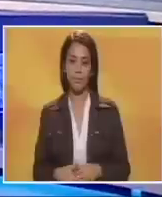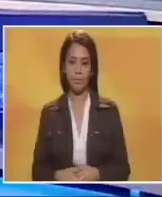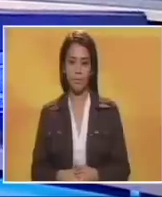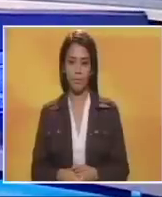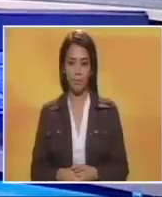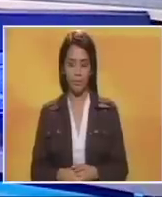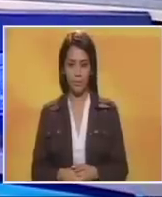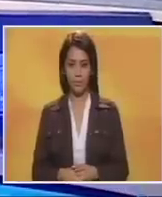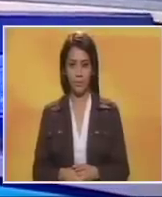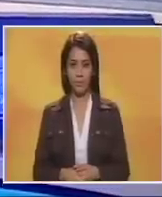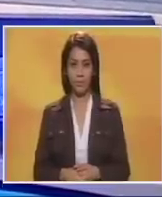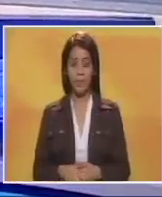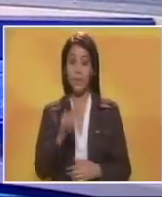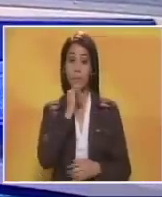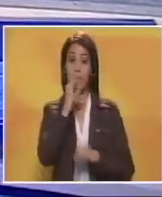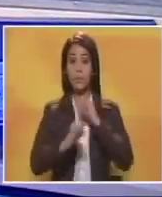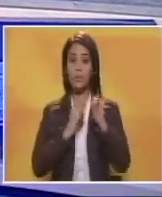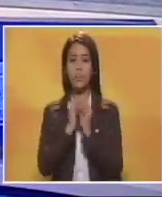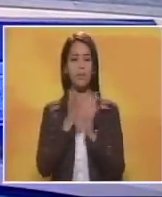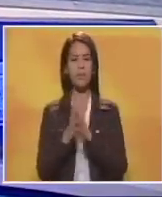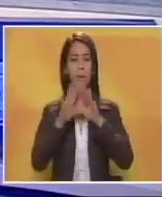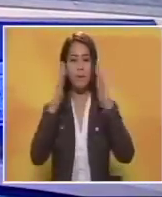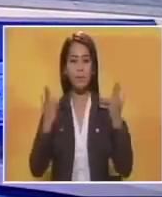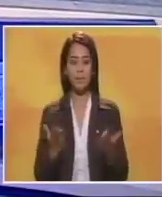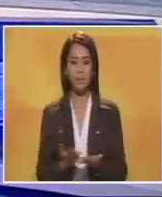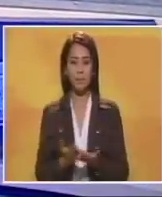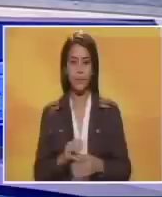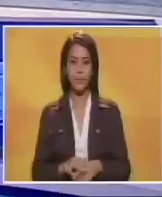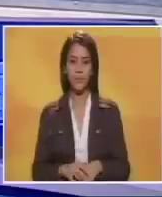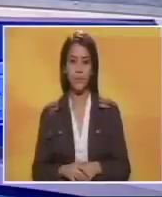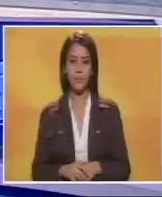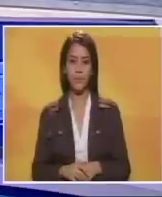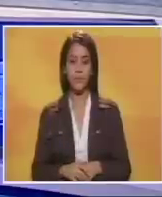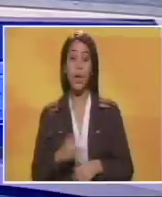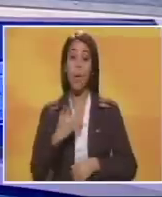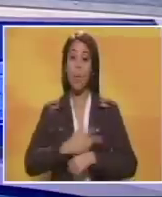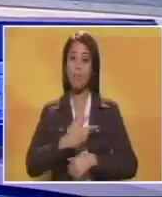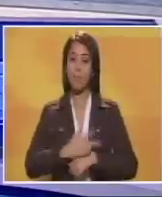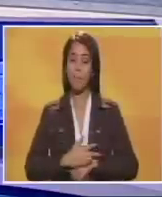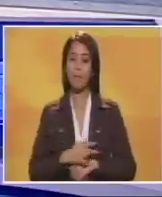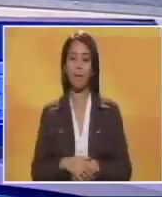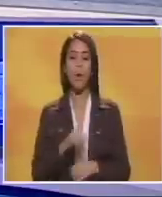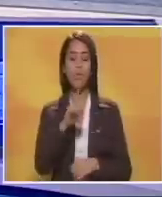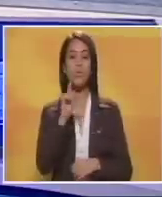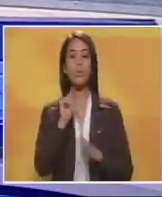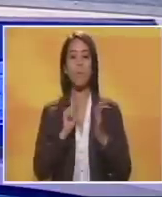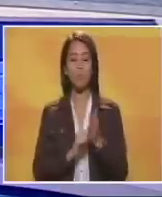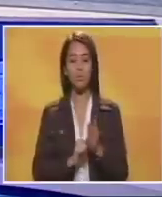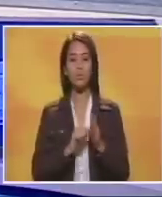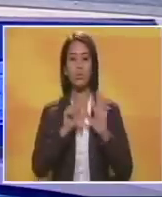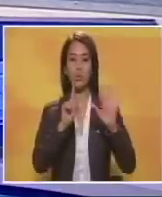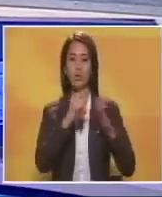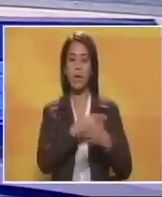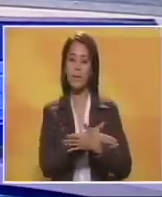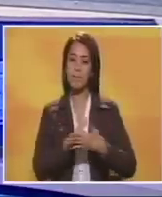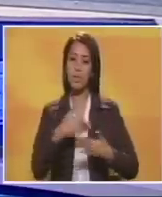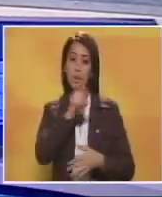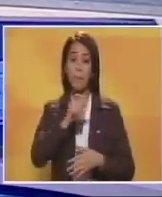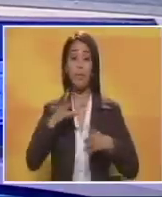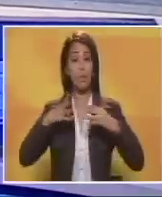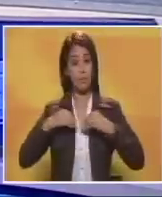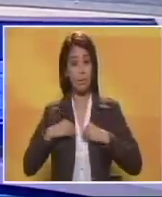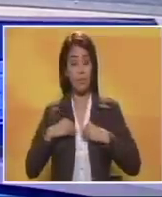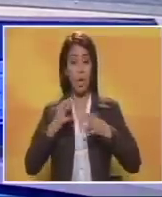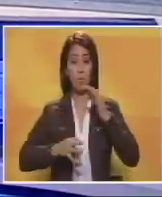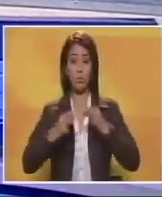Iniciamos el recorrido por las notas internacionales en lo que pasa en el mundo y lo hacemos en Guatemala. Al menos 1.6 millones de personas aceptaron que la